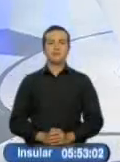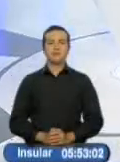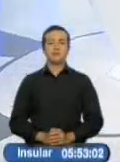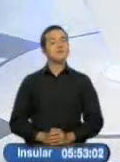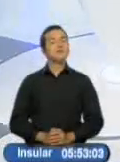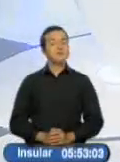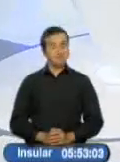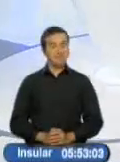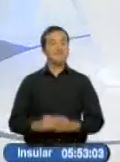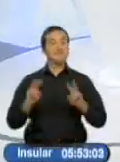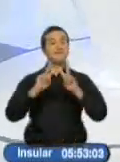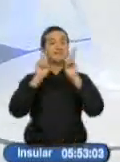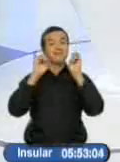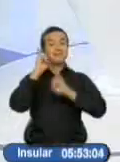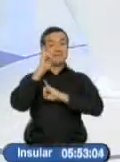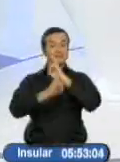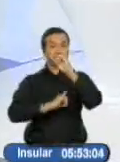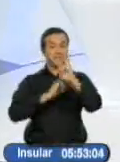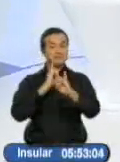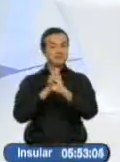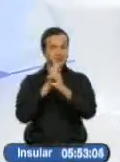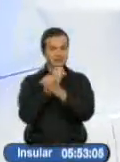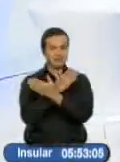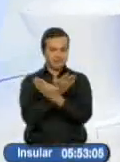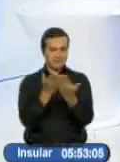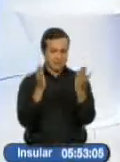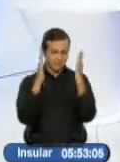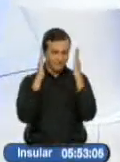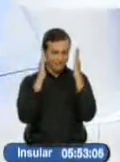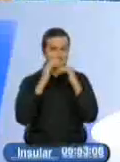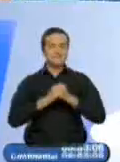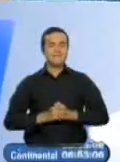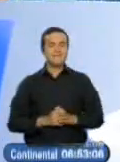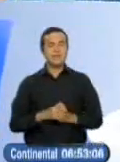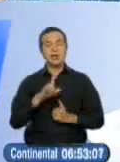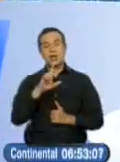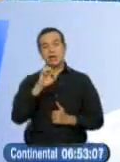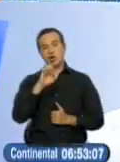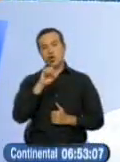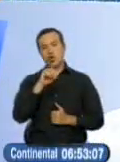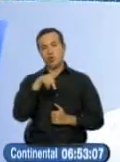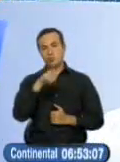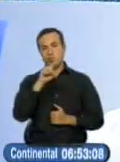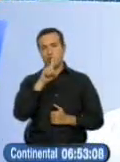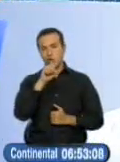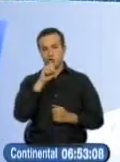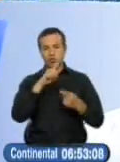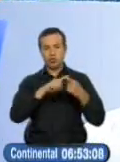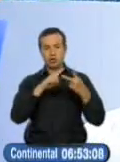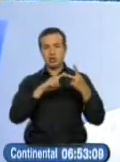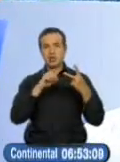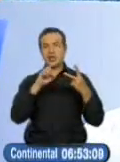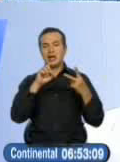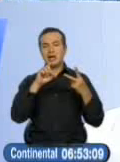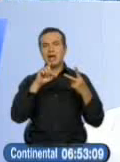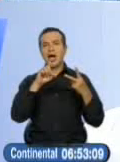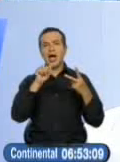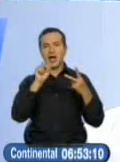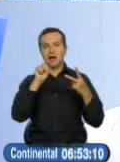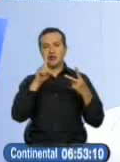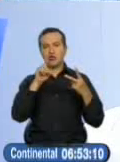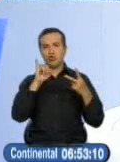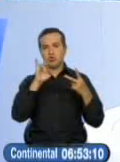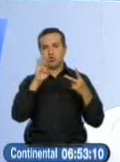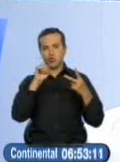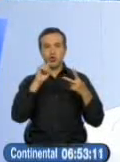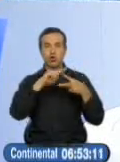Les invito a revisar las noticias del acontecer internacional. Preste mucha atención. Leopoldo López y Antonio Ledezma fueron devueltos a prisión tras ser revocada la medida